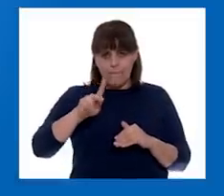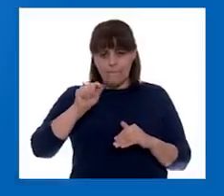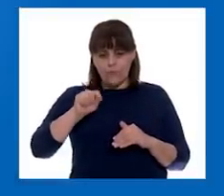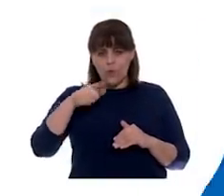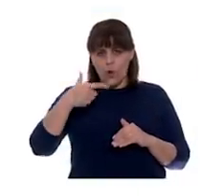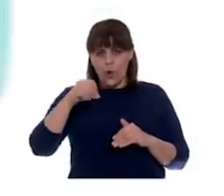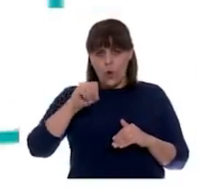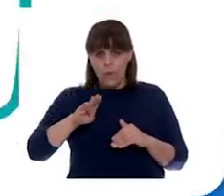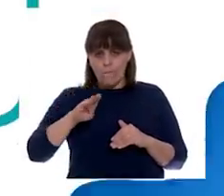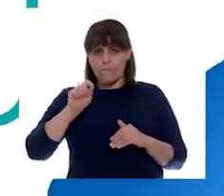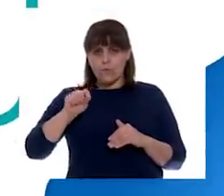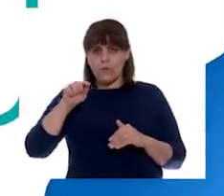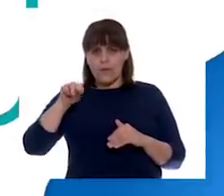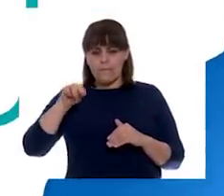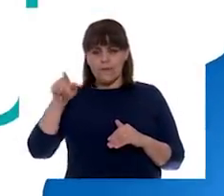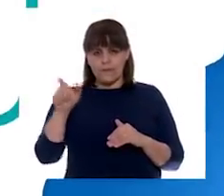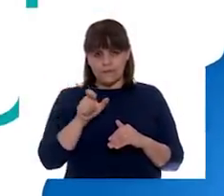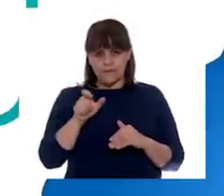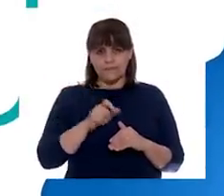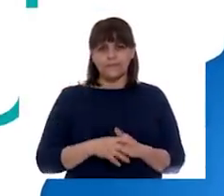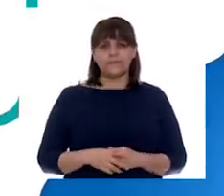aprendeencasa.cep.gov.mx.